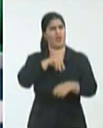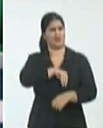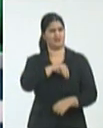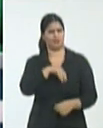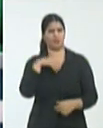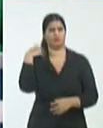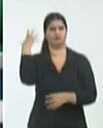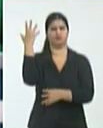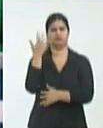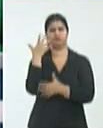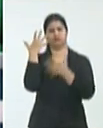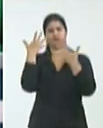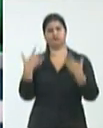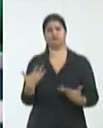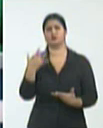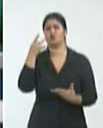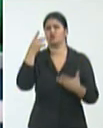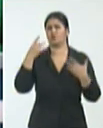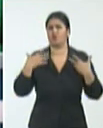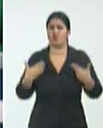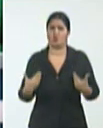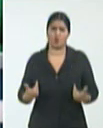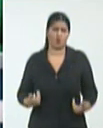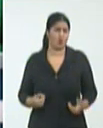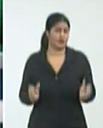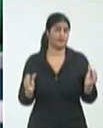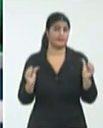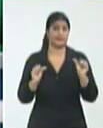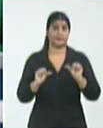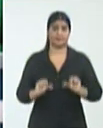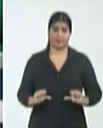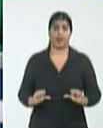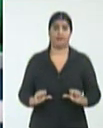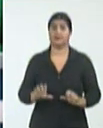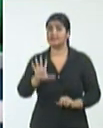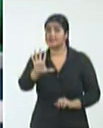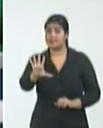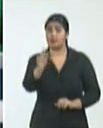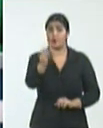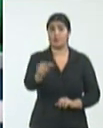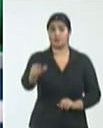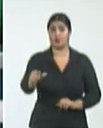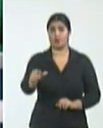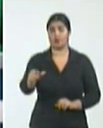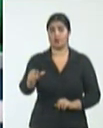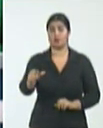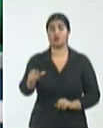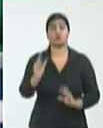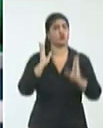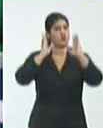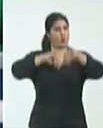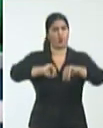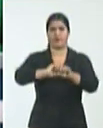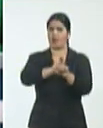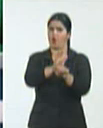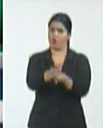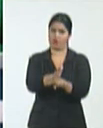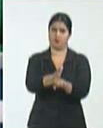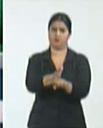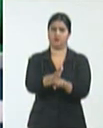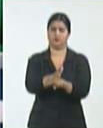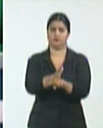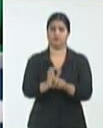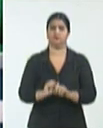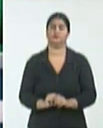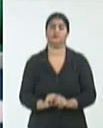Reiteramos que lamentamos el fallecimiento de estas 80 pacientes y damos las condolencias a sus familiares y